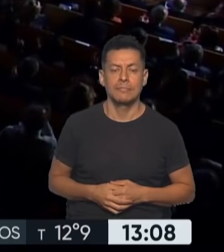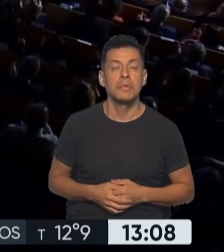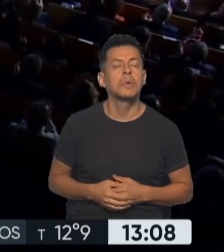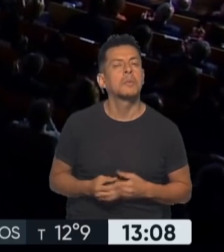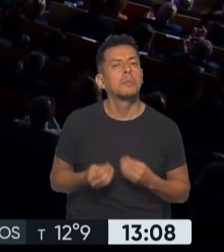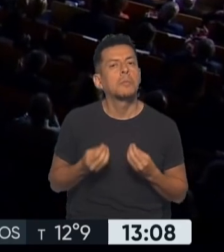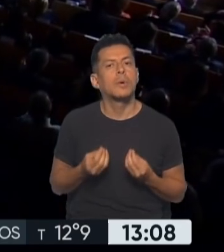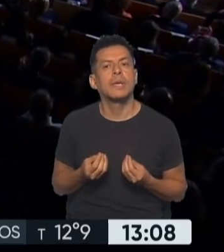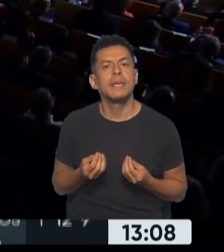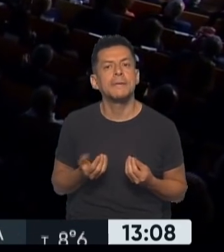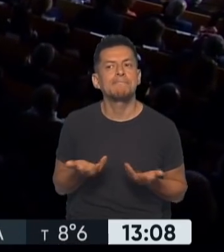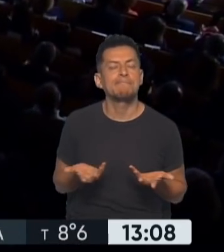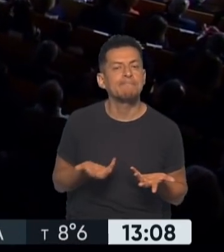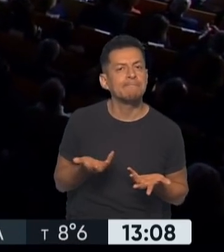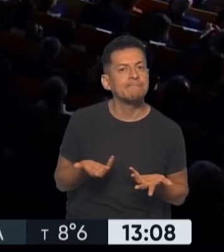porque